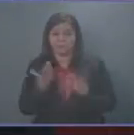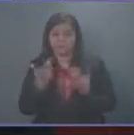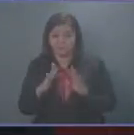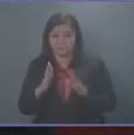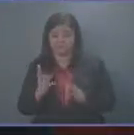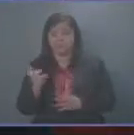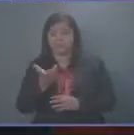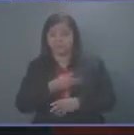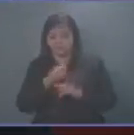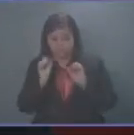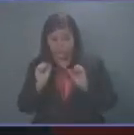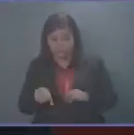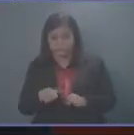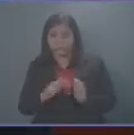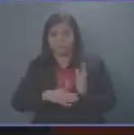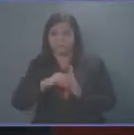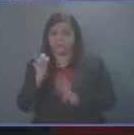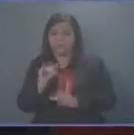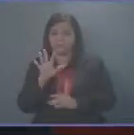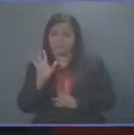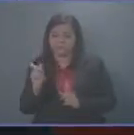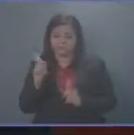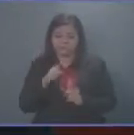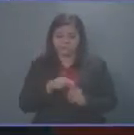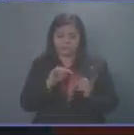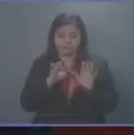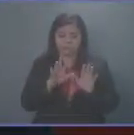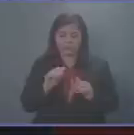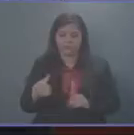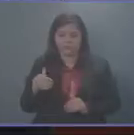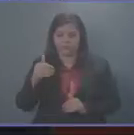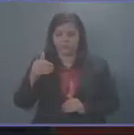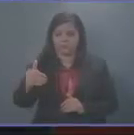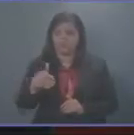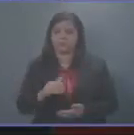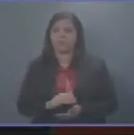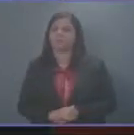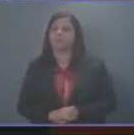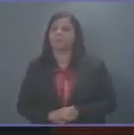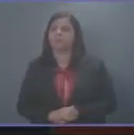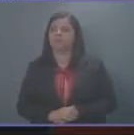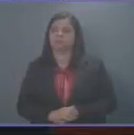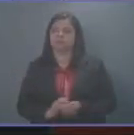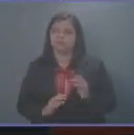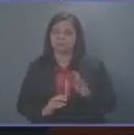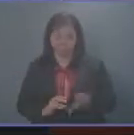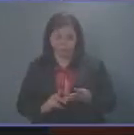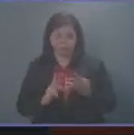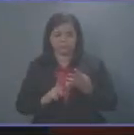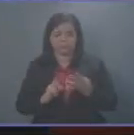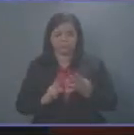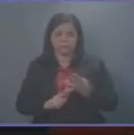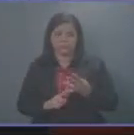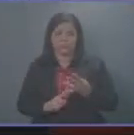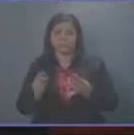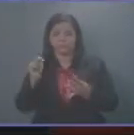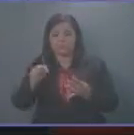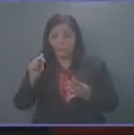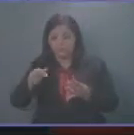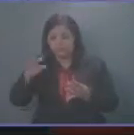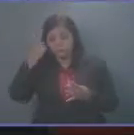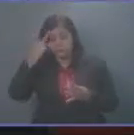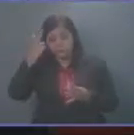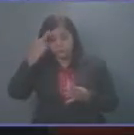es procedente incrementar de 5 a 10 años dicha exención. 4. Que por las razones